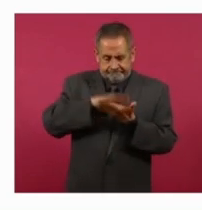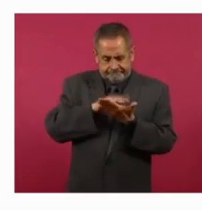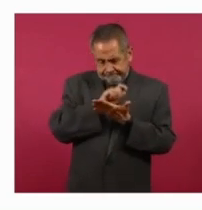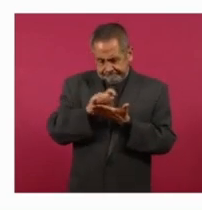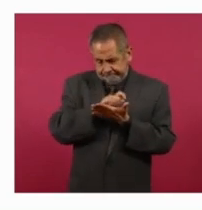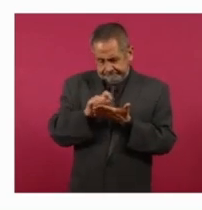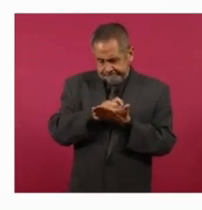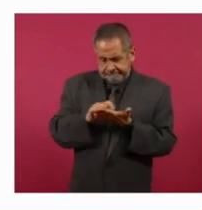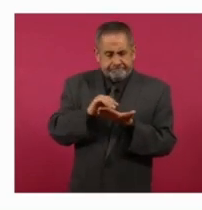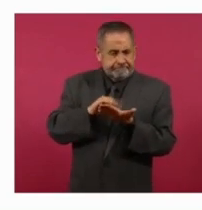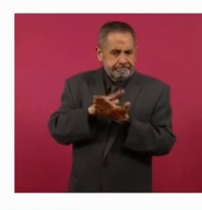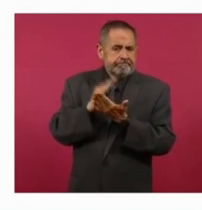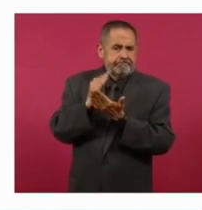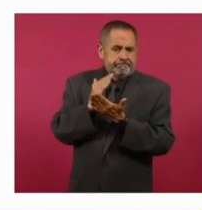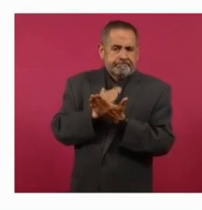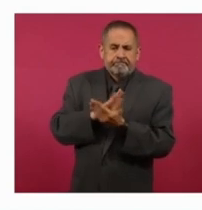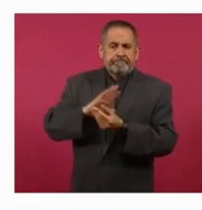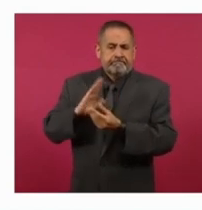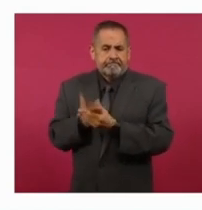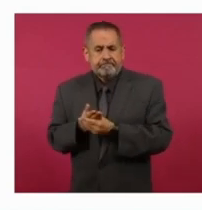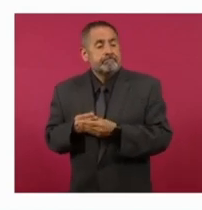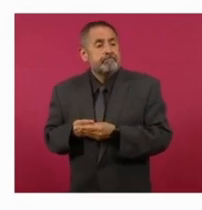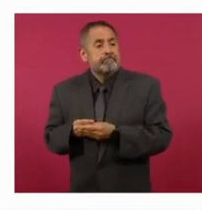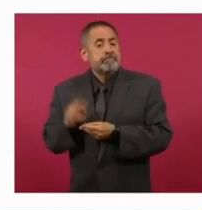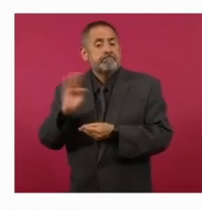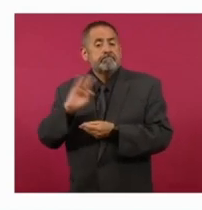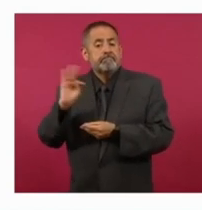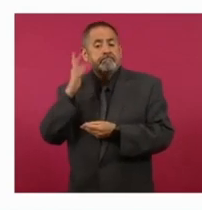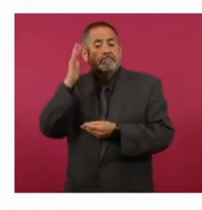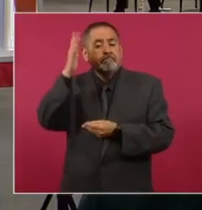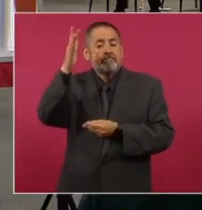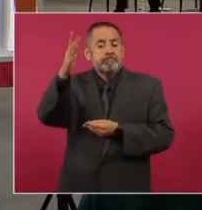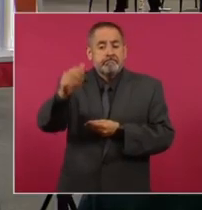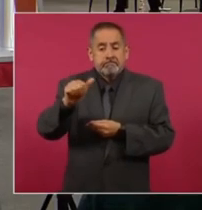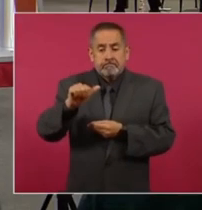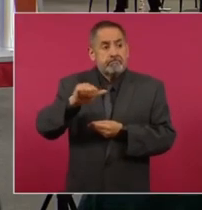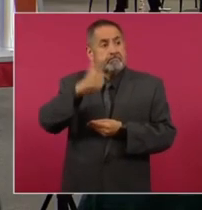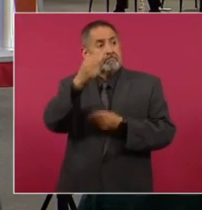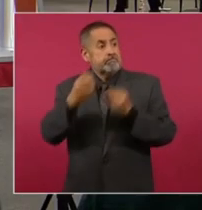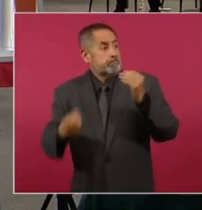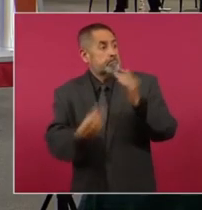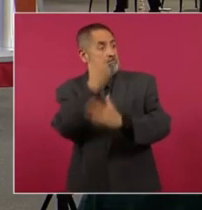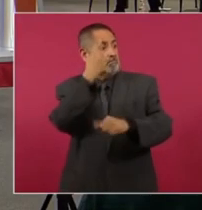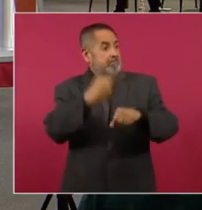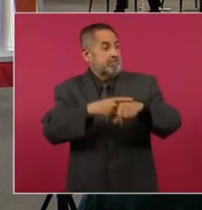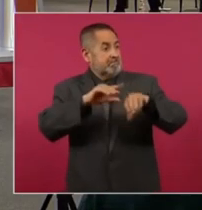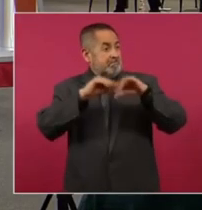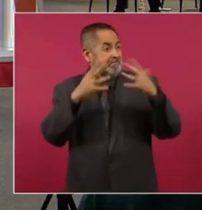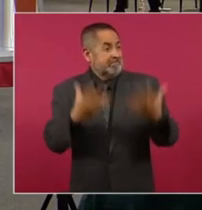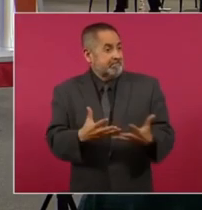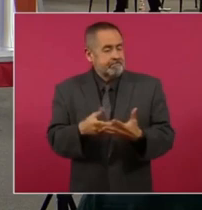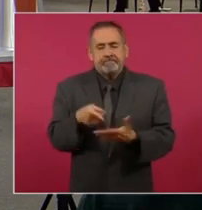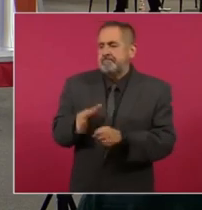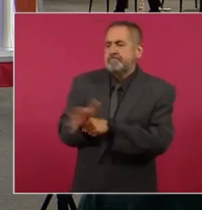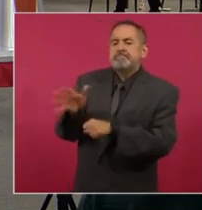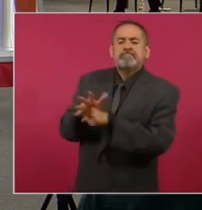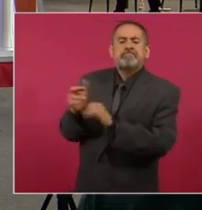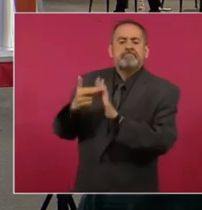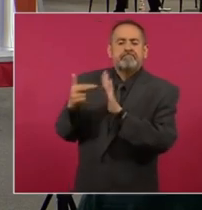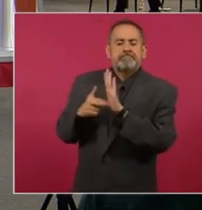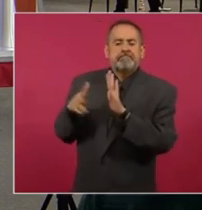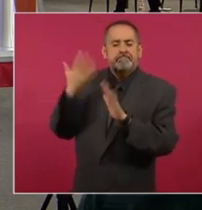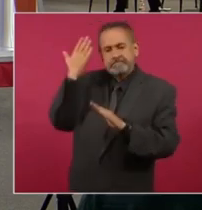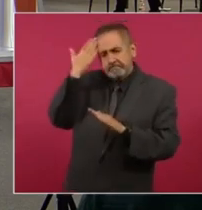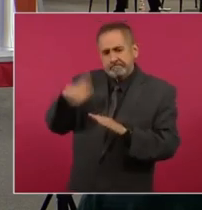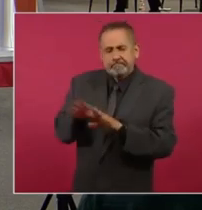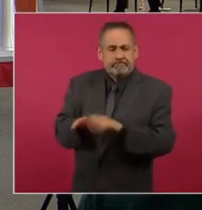este proceso de reconversión ante la posibilidad de futuras epidemias. La 5 es la incorporación de la